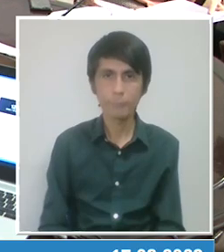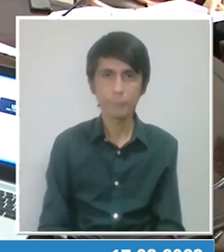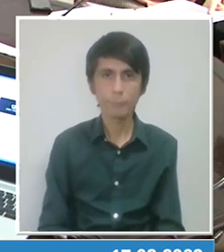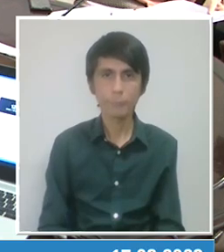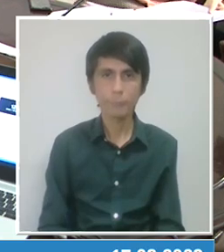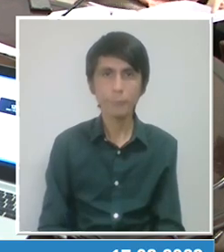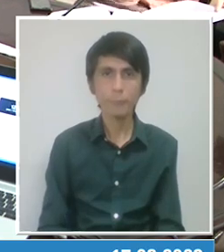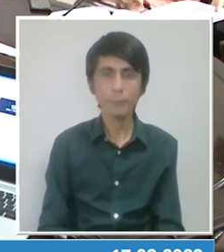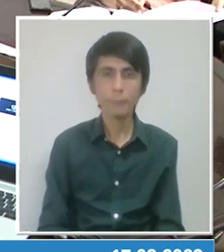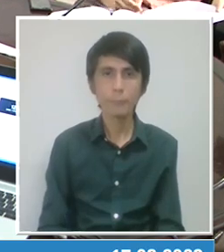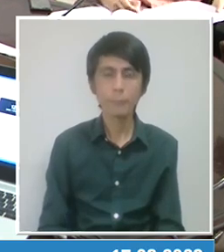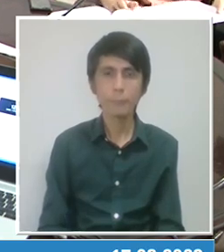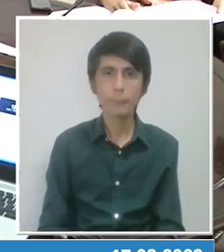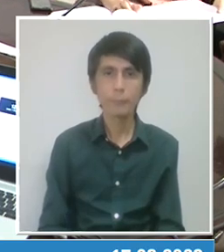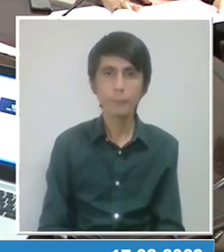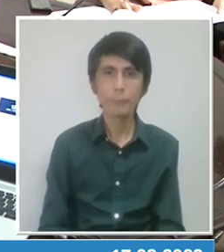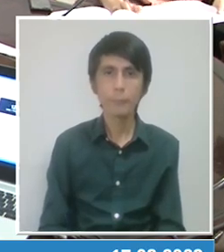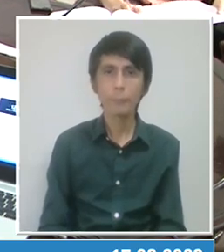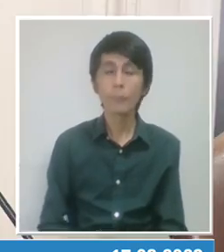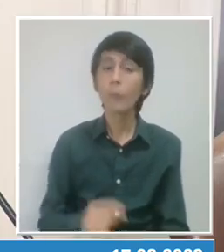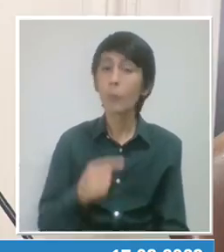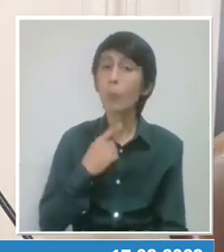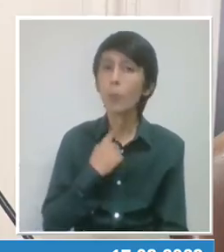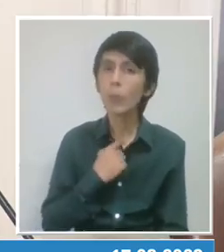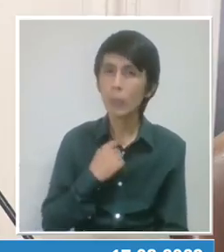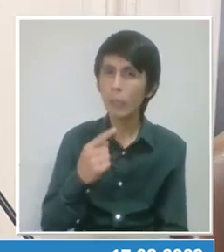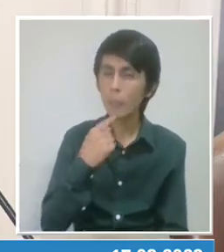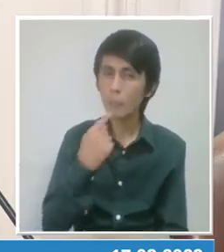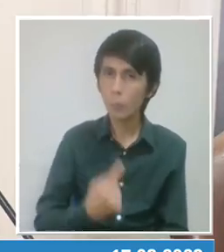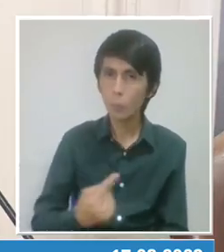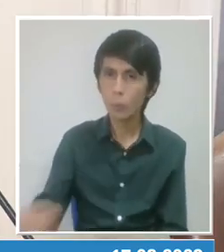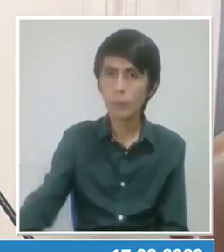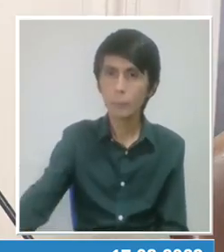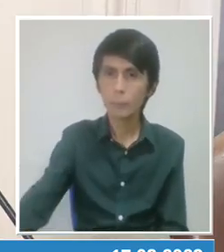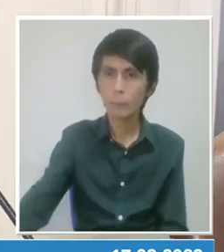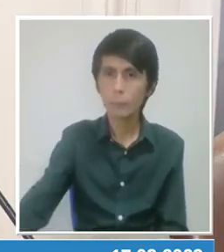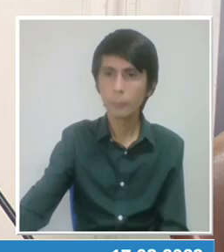Muy interesante la pregunta. Es